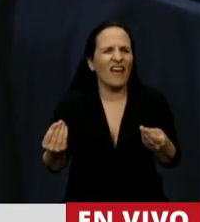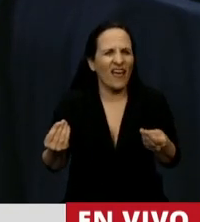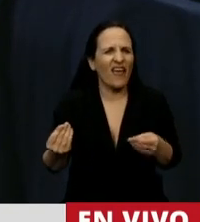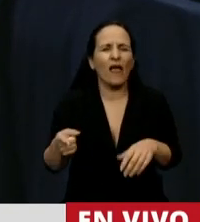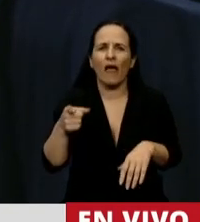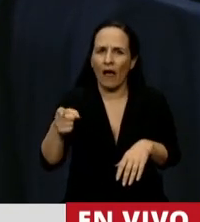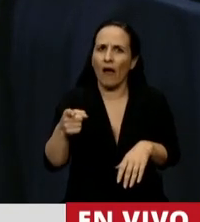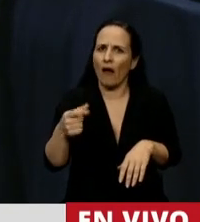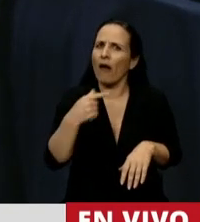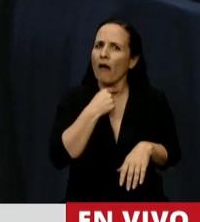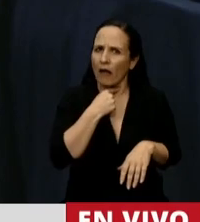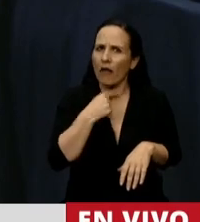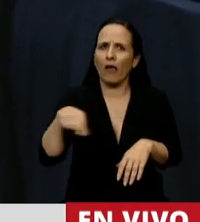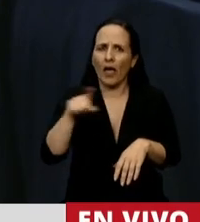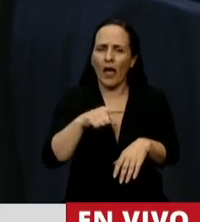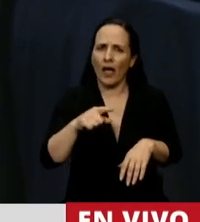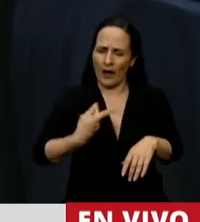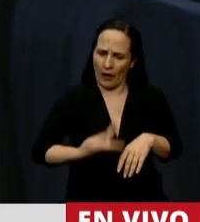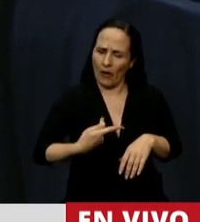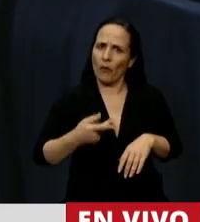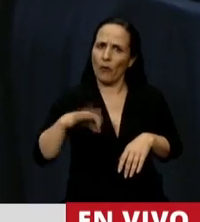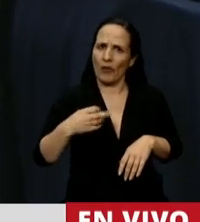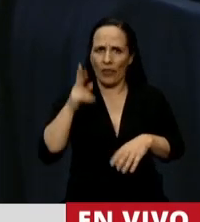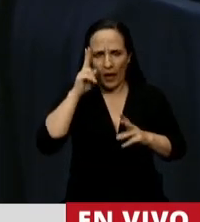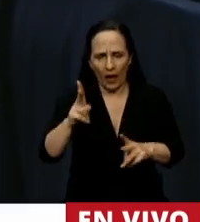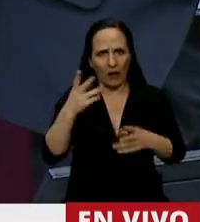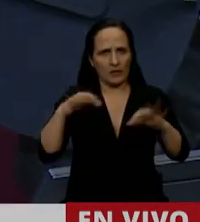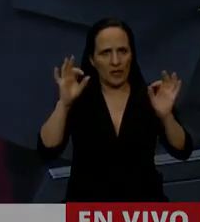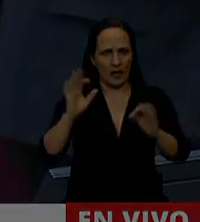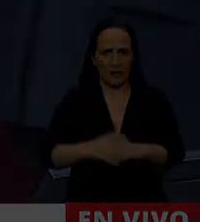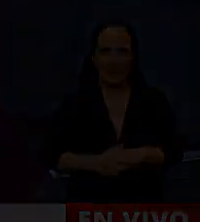realmente quieren que se respeten las dos vidas. Gracias, señor presidente. Gracias, diputada. En el uso...